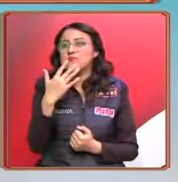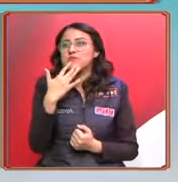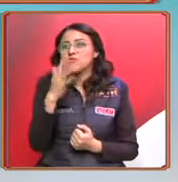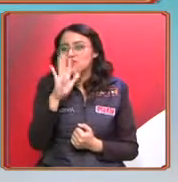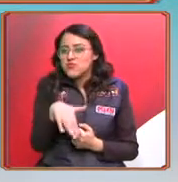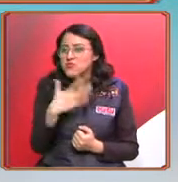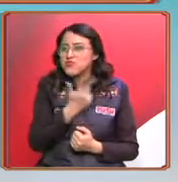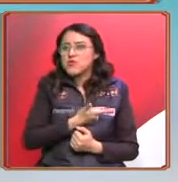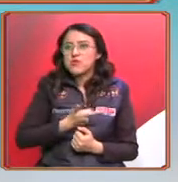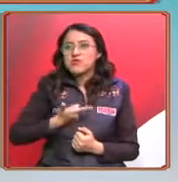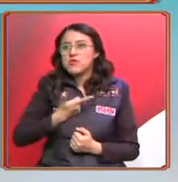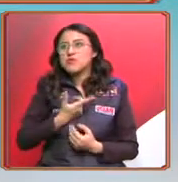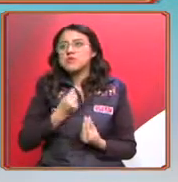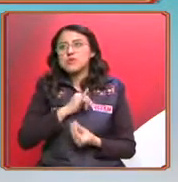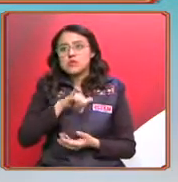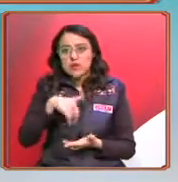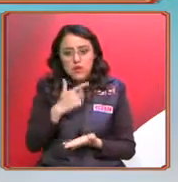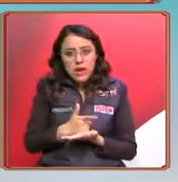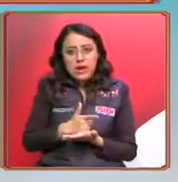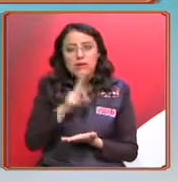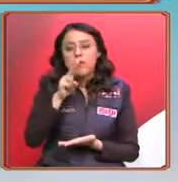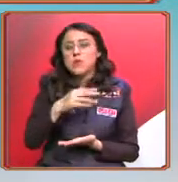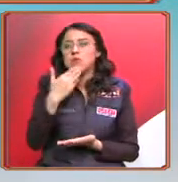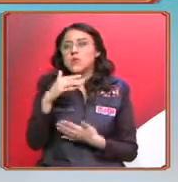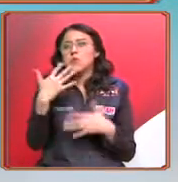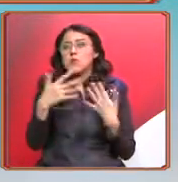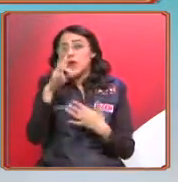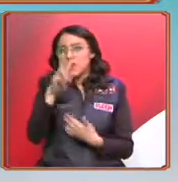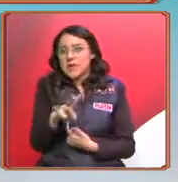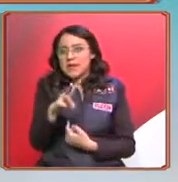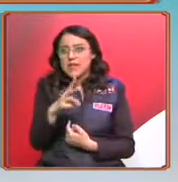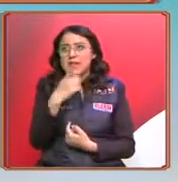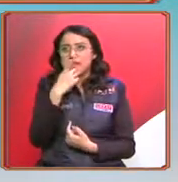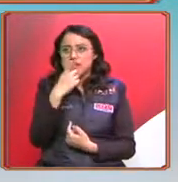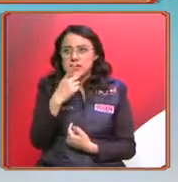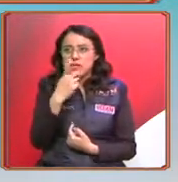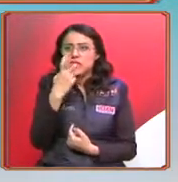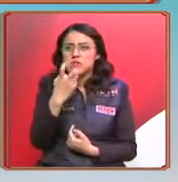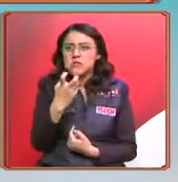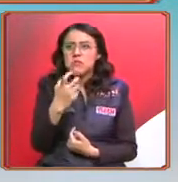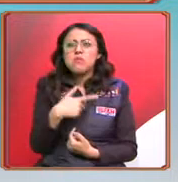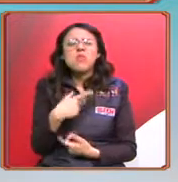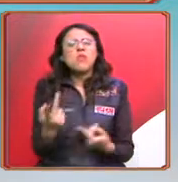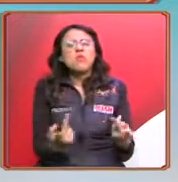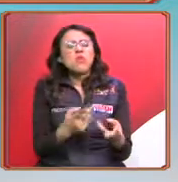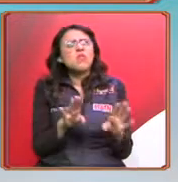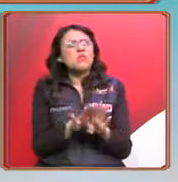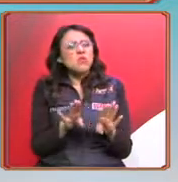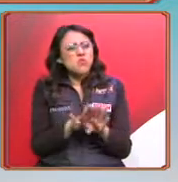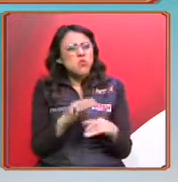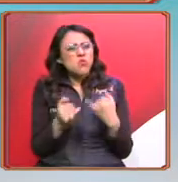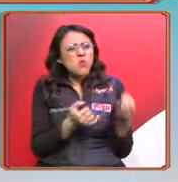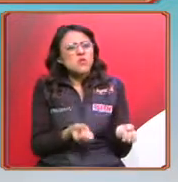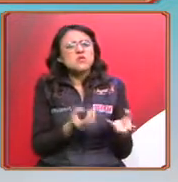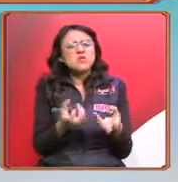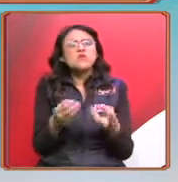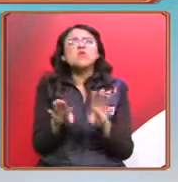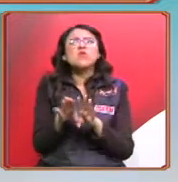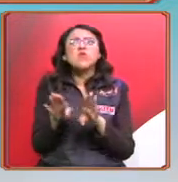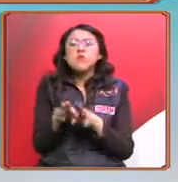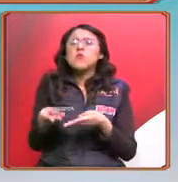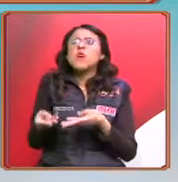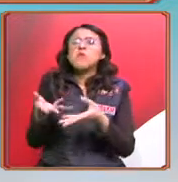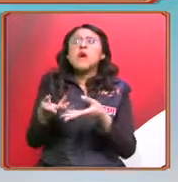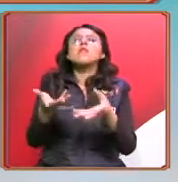algo increíble, señor Garralda. De verdad que uno, como decía hace ratito, se pregunta cómo es que llegan estos juguetes, cómo los